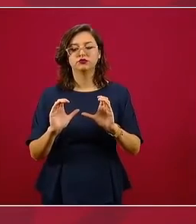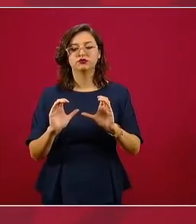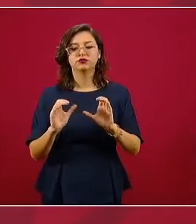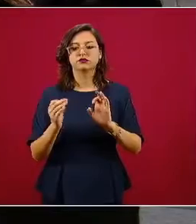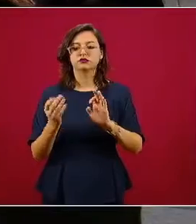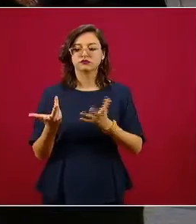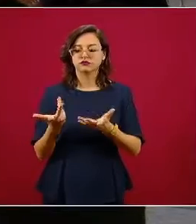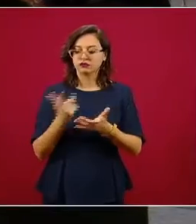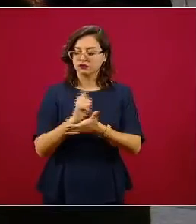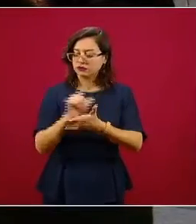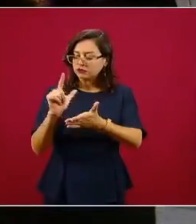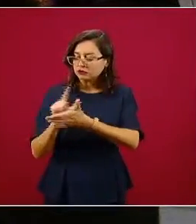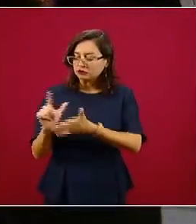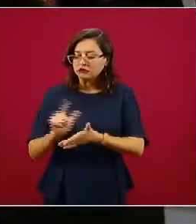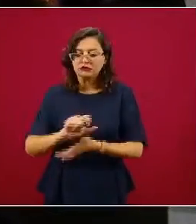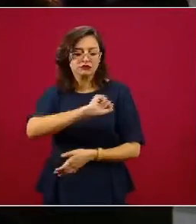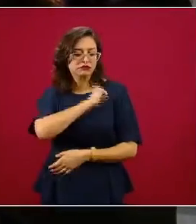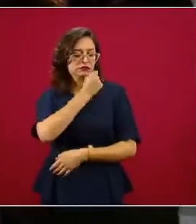sanidad